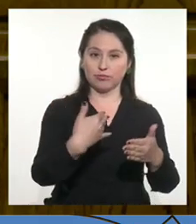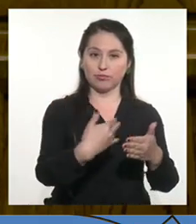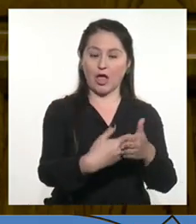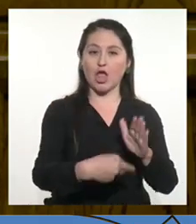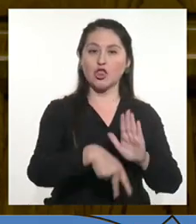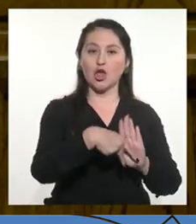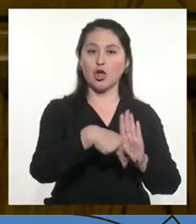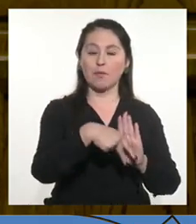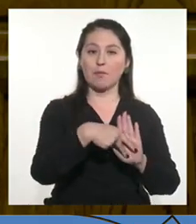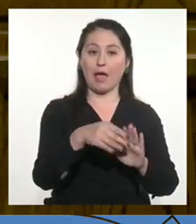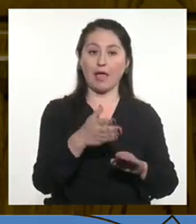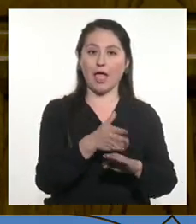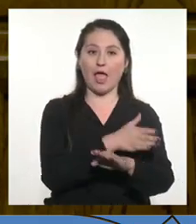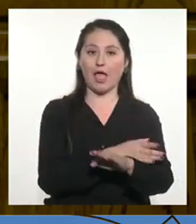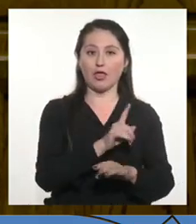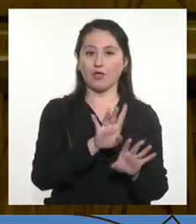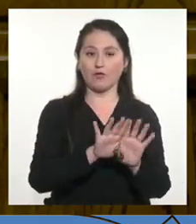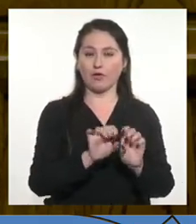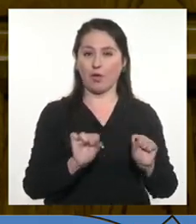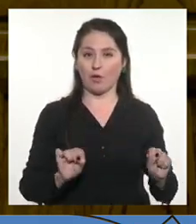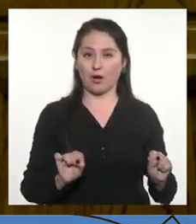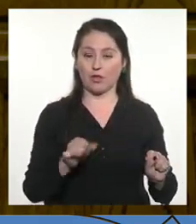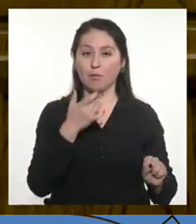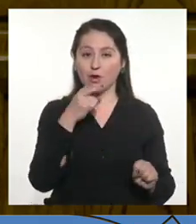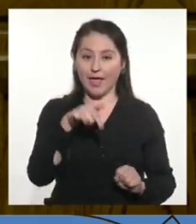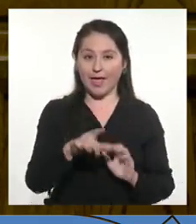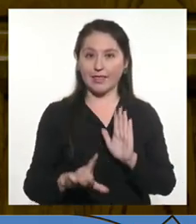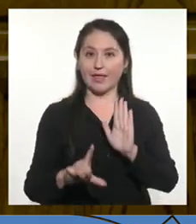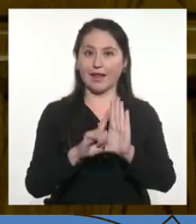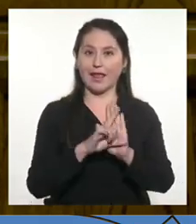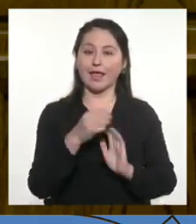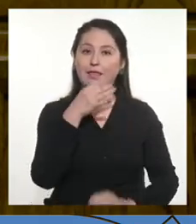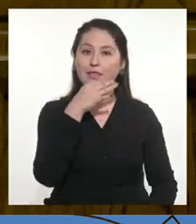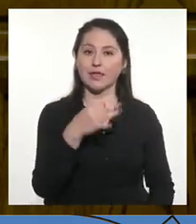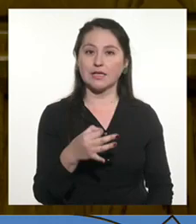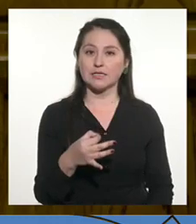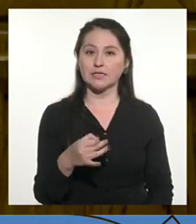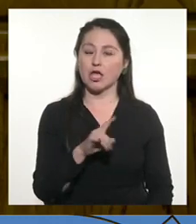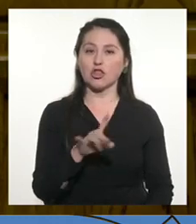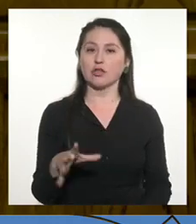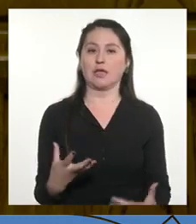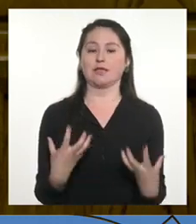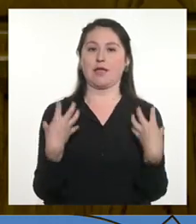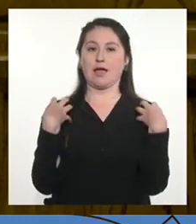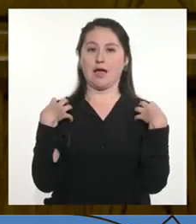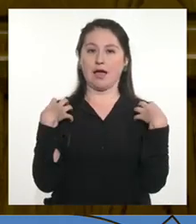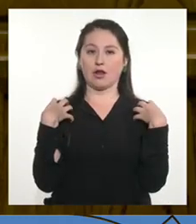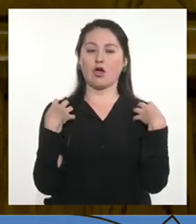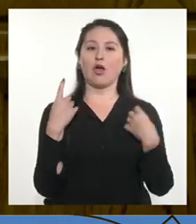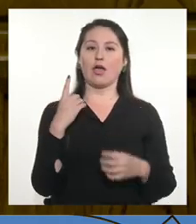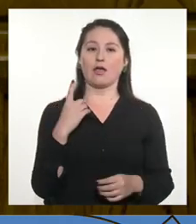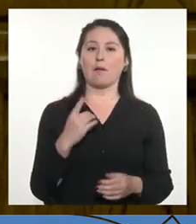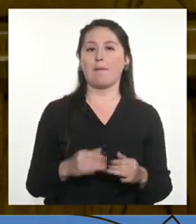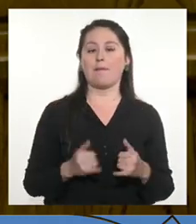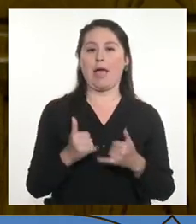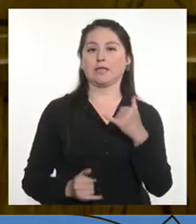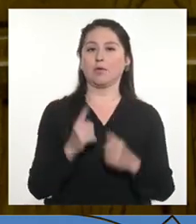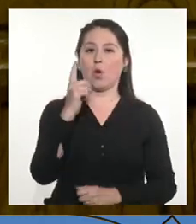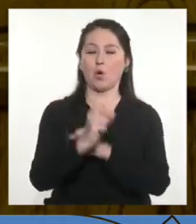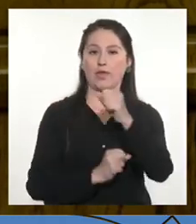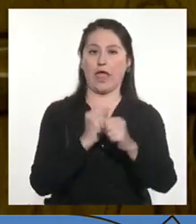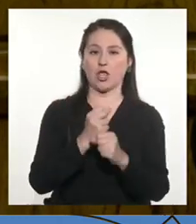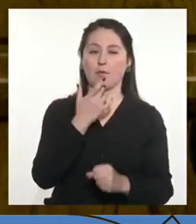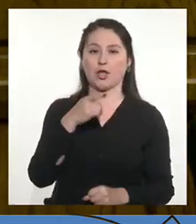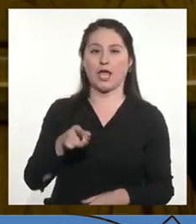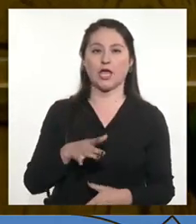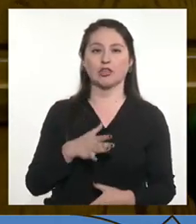fijadas para un pedido específico porque es la ley esta ley dice que no se hace cargo de las leyes que son por un año porque esas 60 endrogada